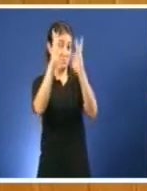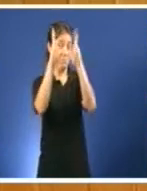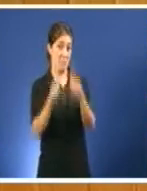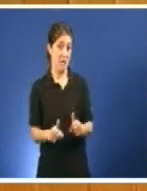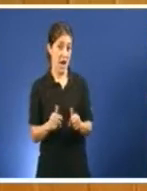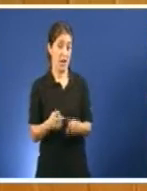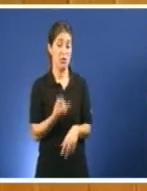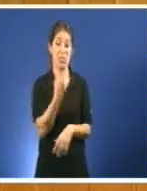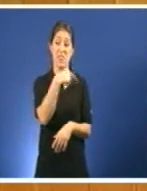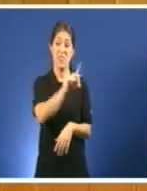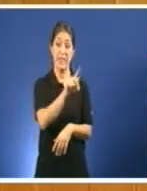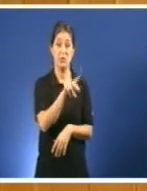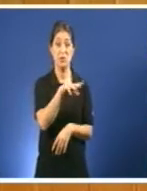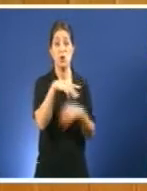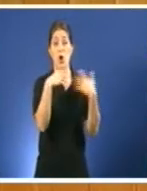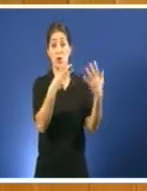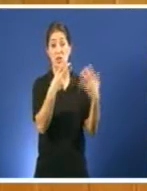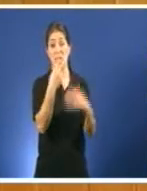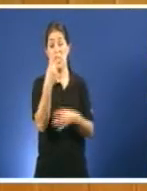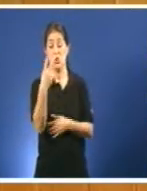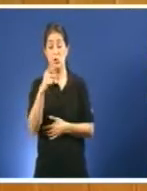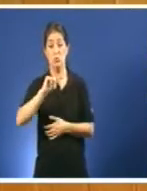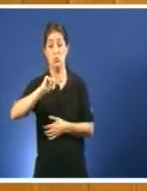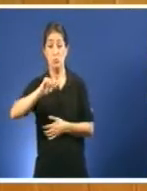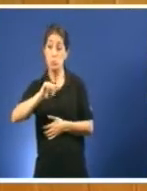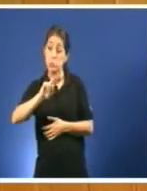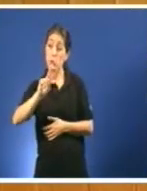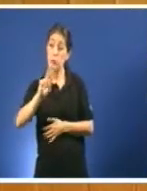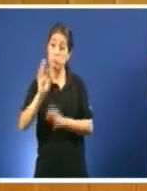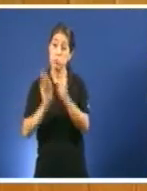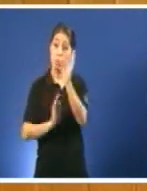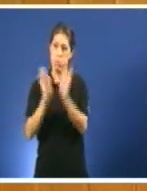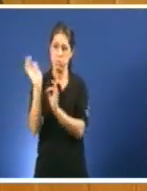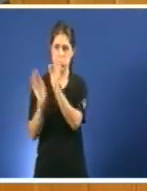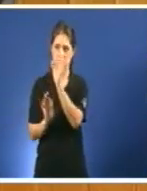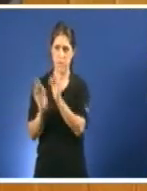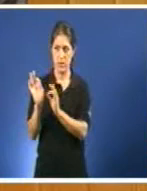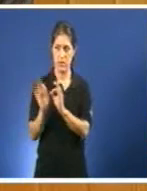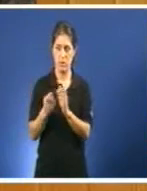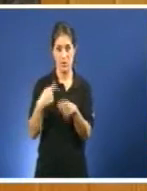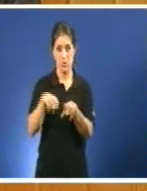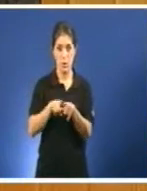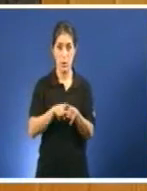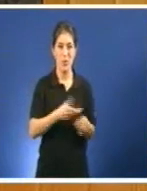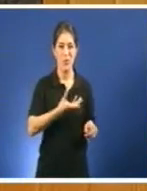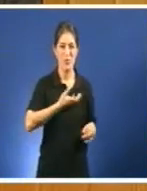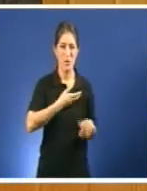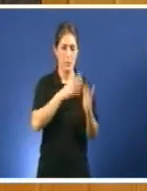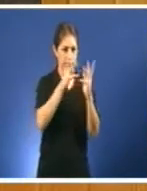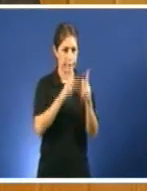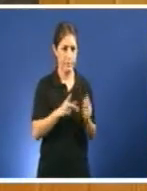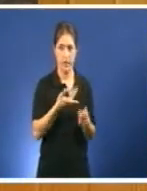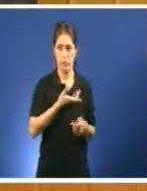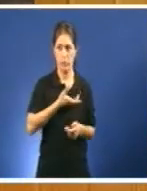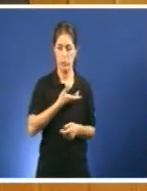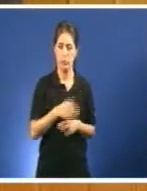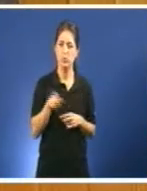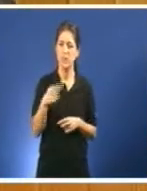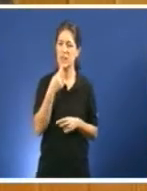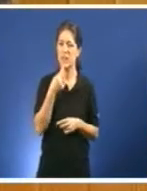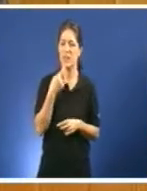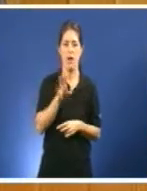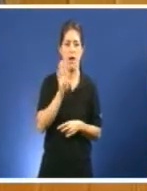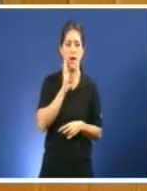do 182,2% en administración local. Vostede aclarou na súa comparecencia